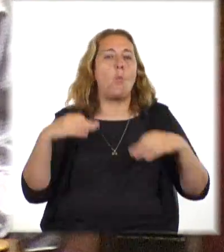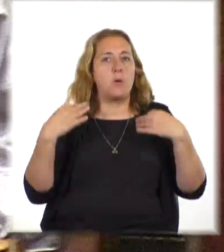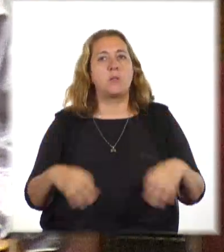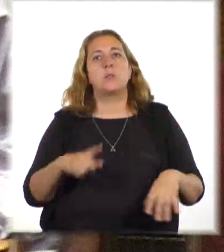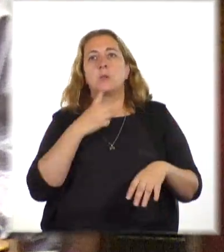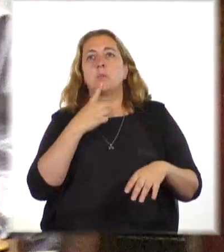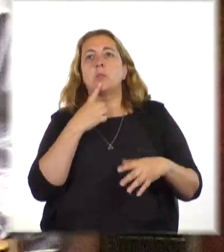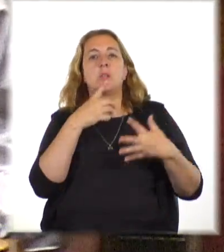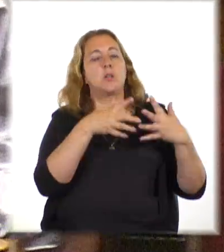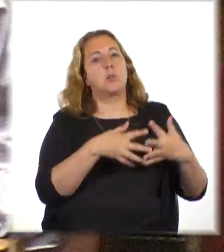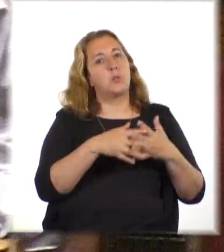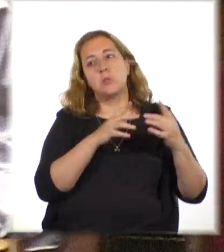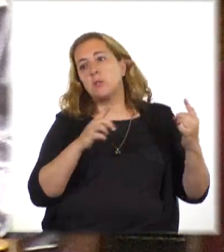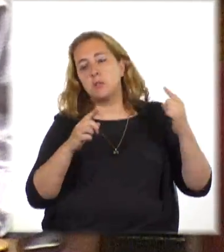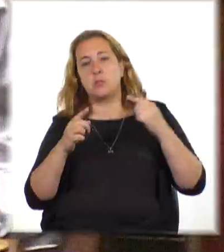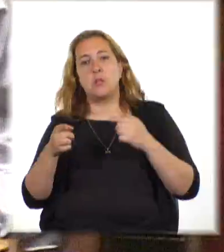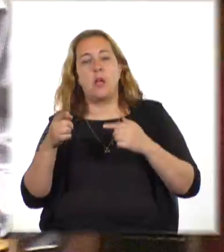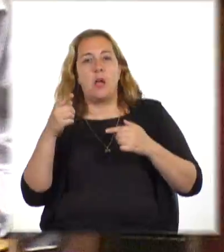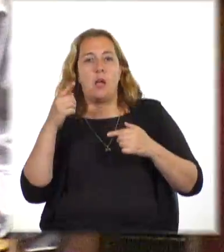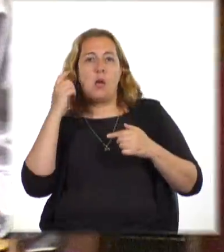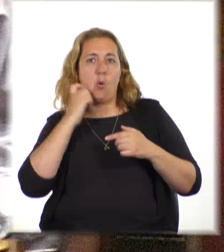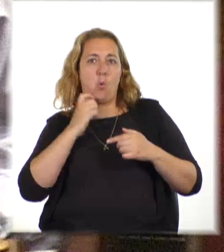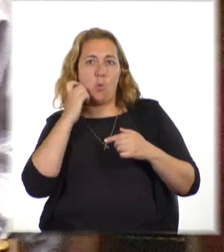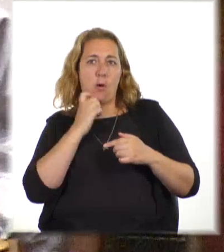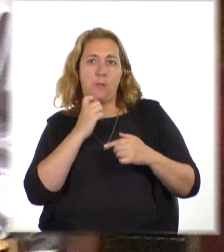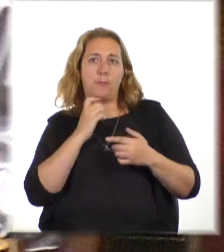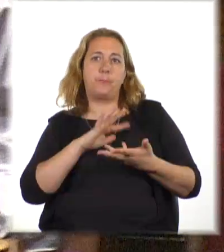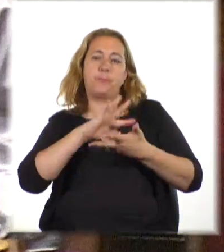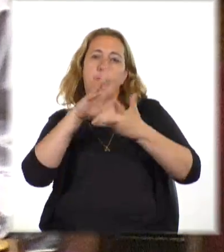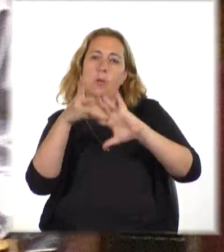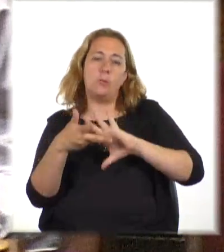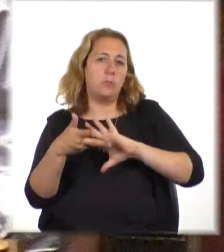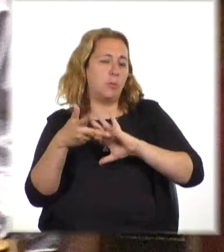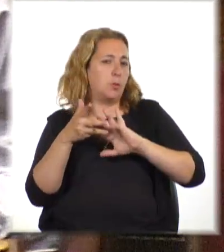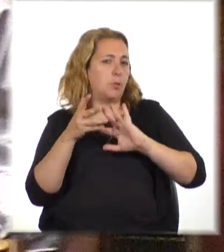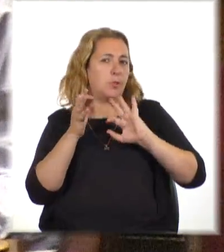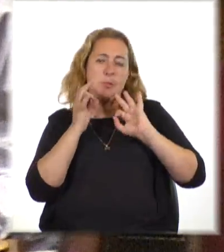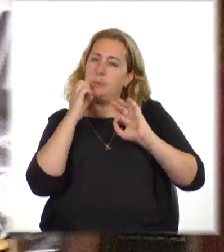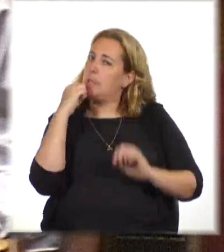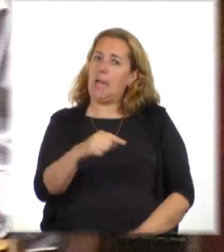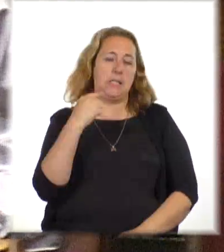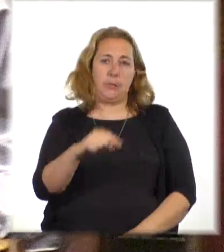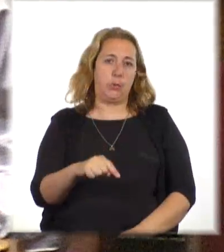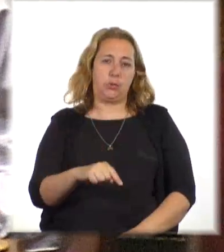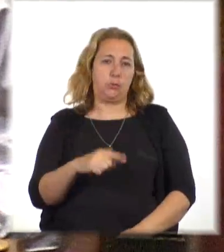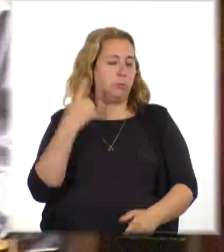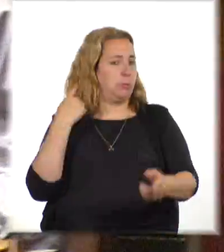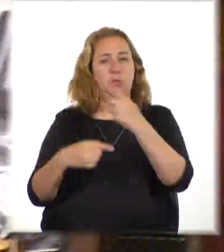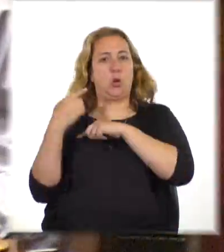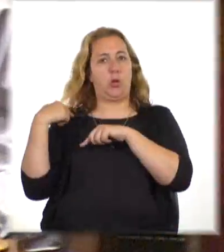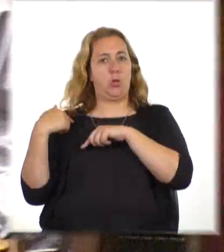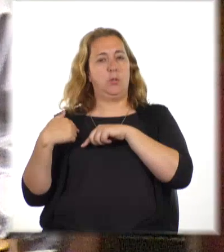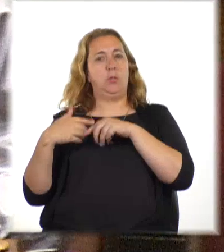hacia cuba con un que era carácter marcadamente negativo y retrógrado los